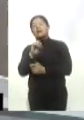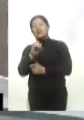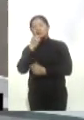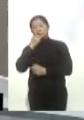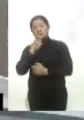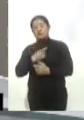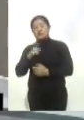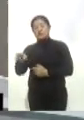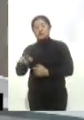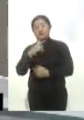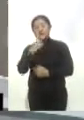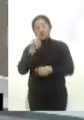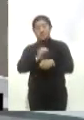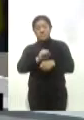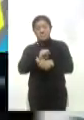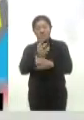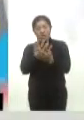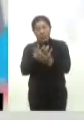semanas en Beirut.